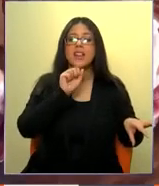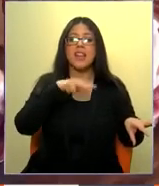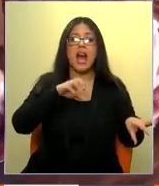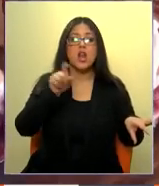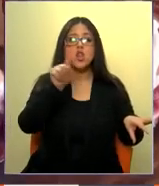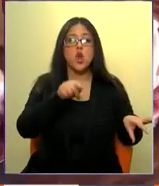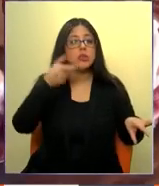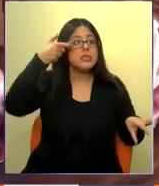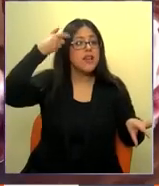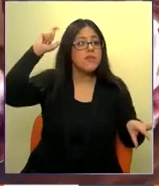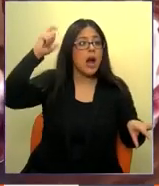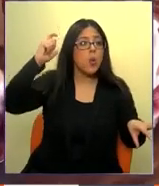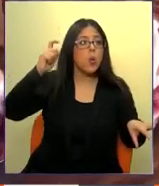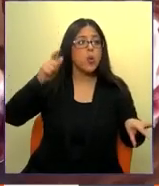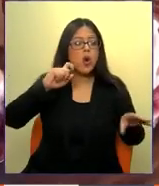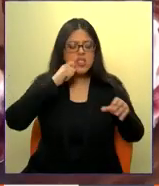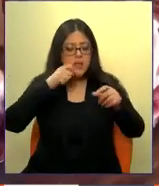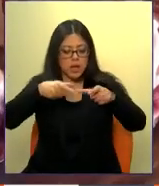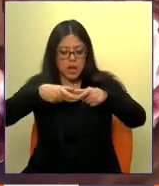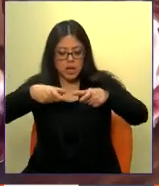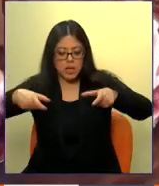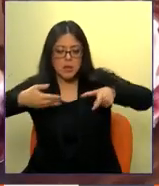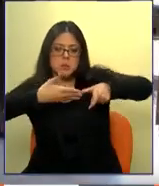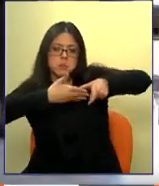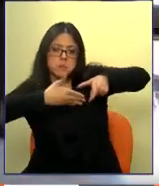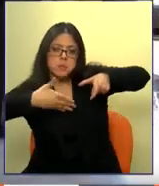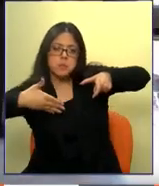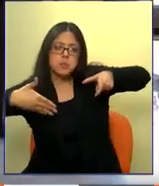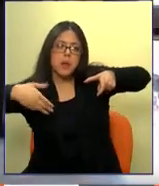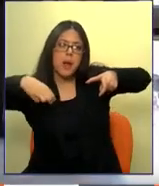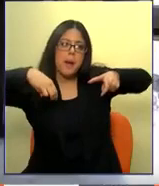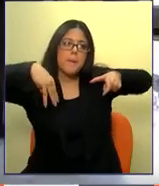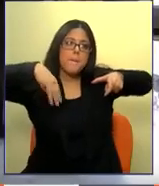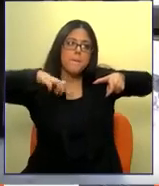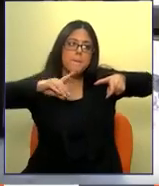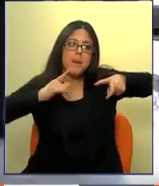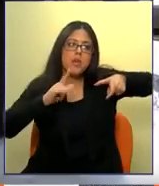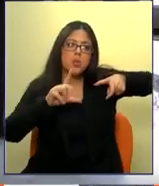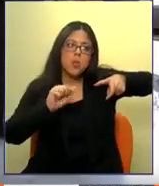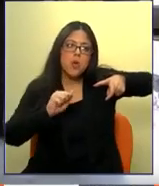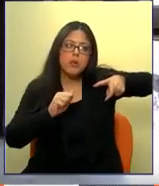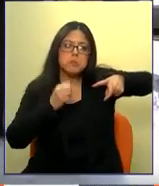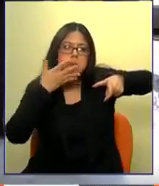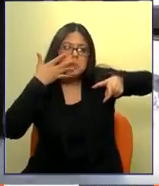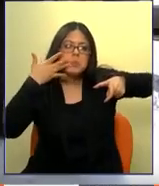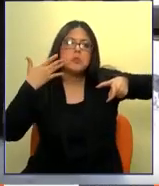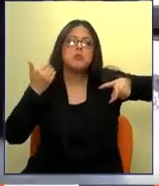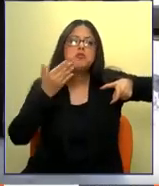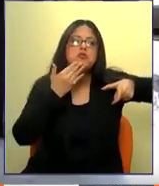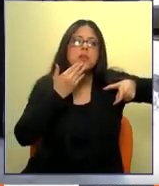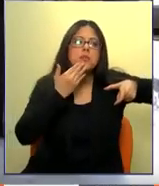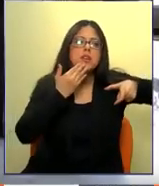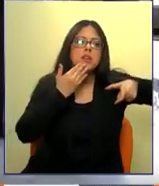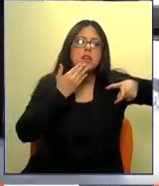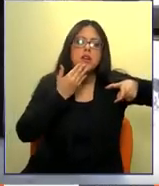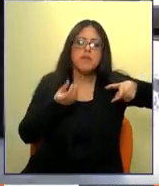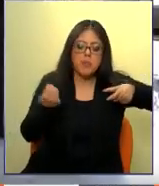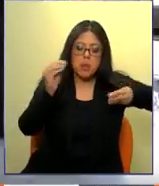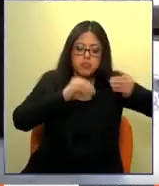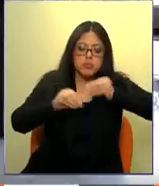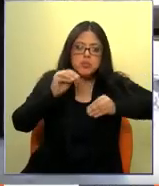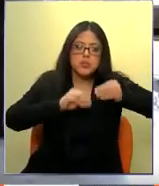su centro todo lo que es médula y le vamos a agregar un chimi que queda súper rico, muy económico, esto en la